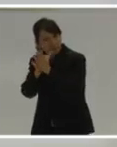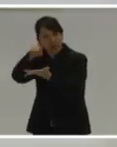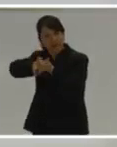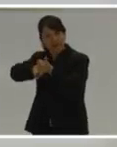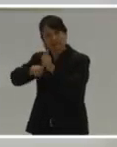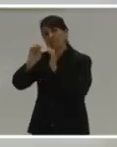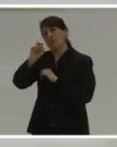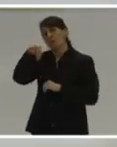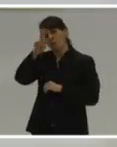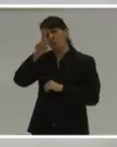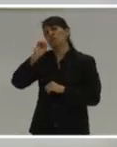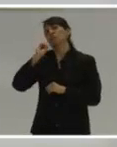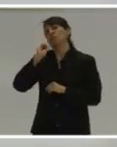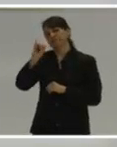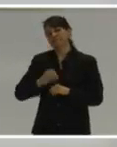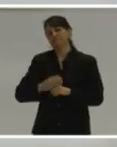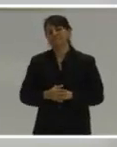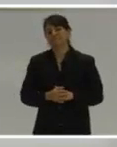existe